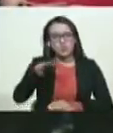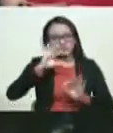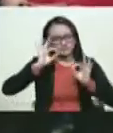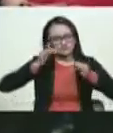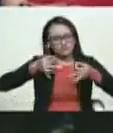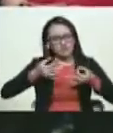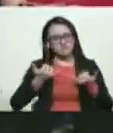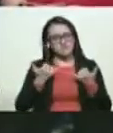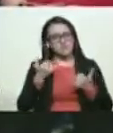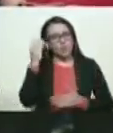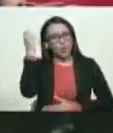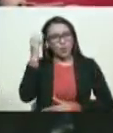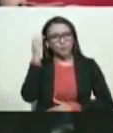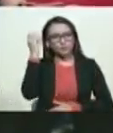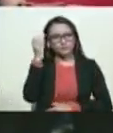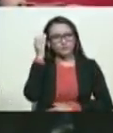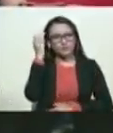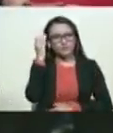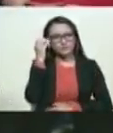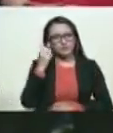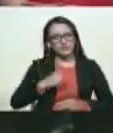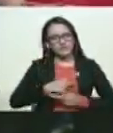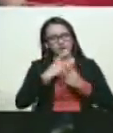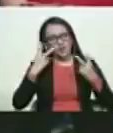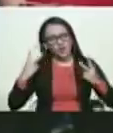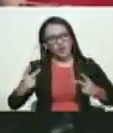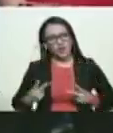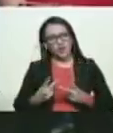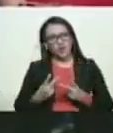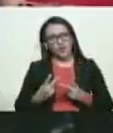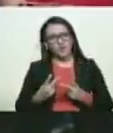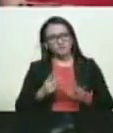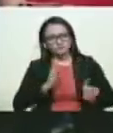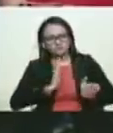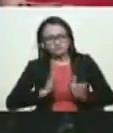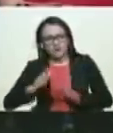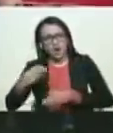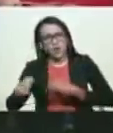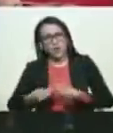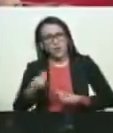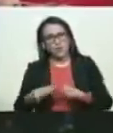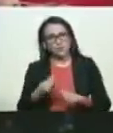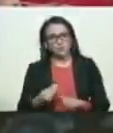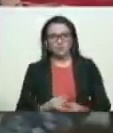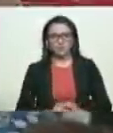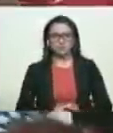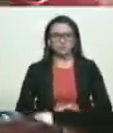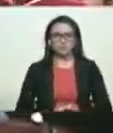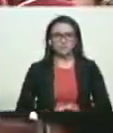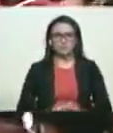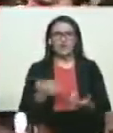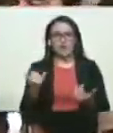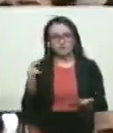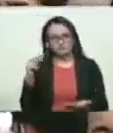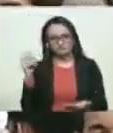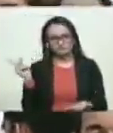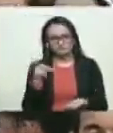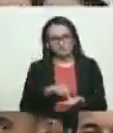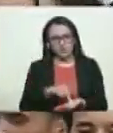en su conciencia en sus valores en su organización vengo a pedir del